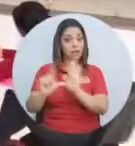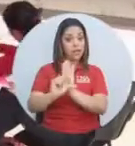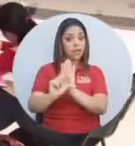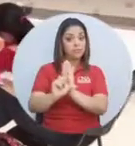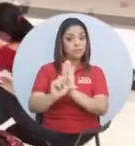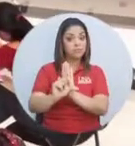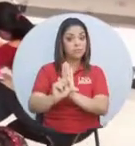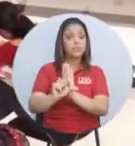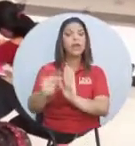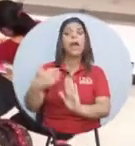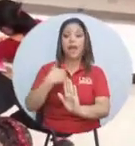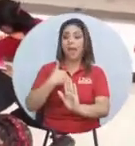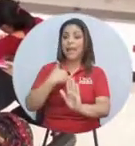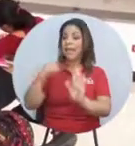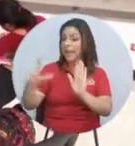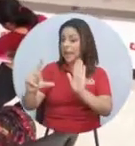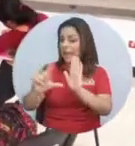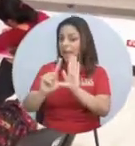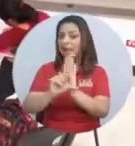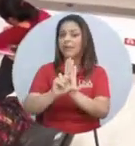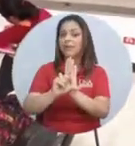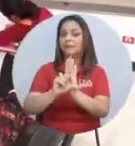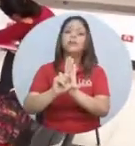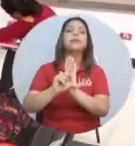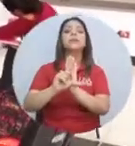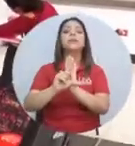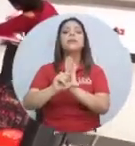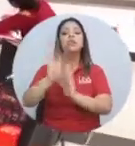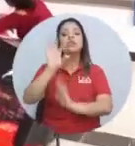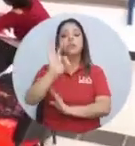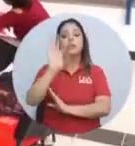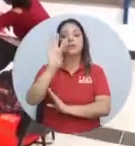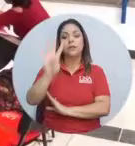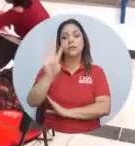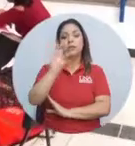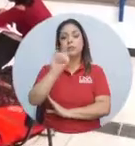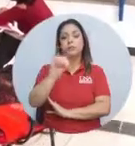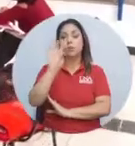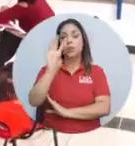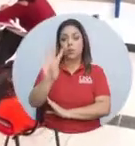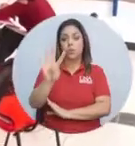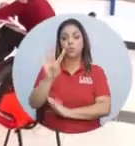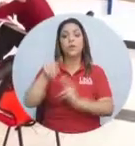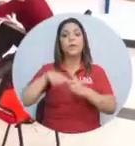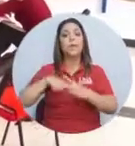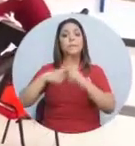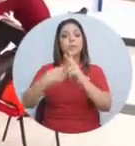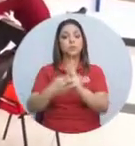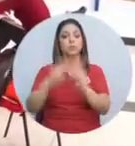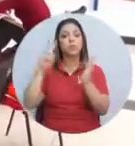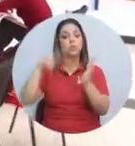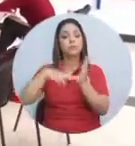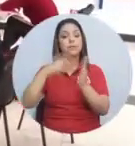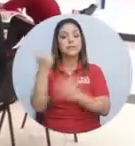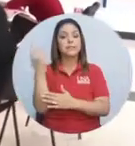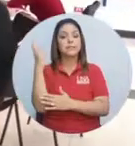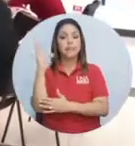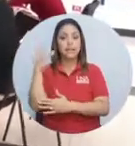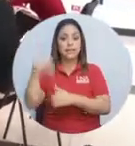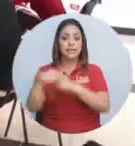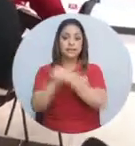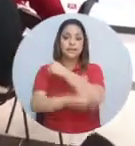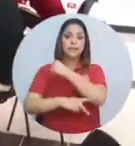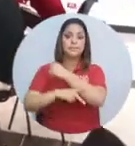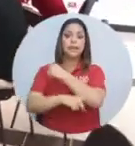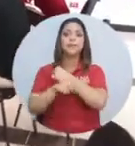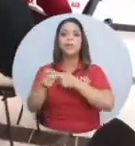Hay una ley. La ley no exime a las personas adultas. La ley 9404, que empezó a regir en el 2016